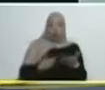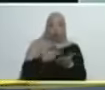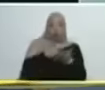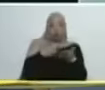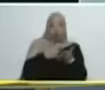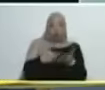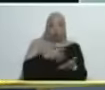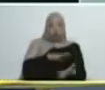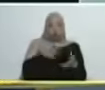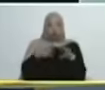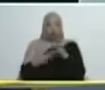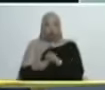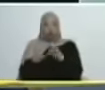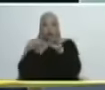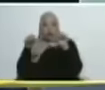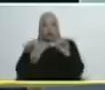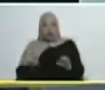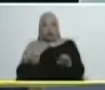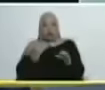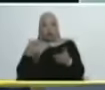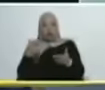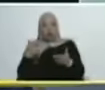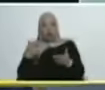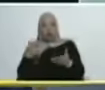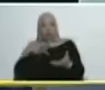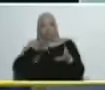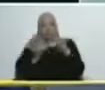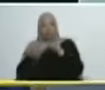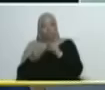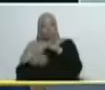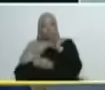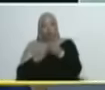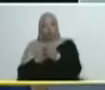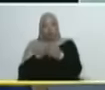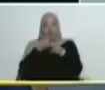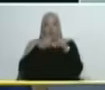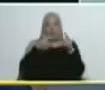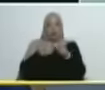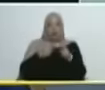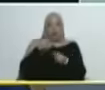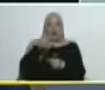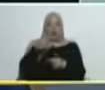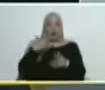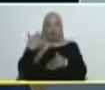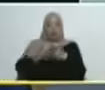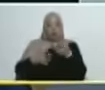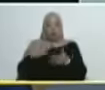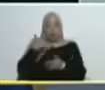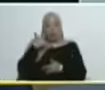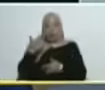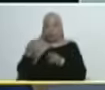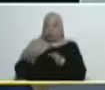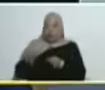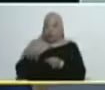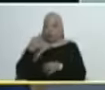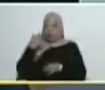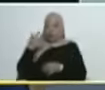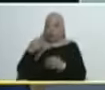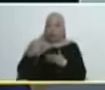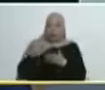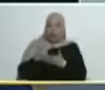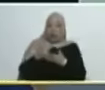de todo el modelo y de ir construyendo alternativas viables, verificables, de